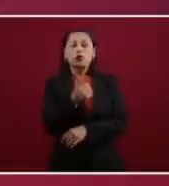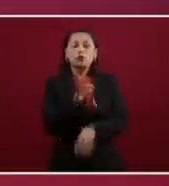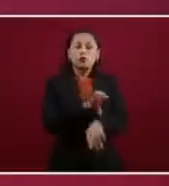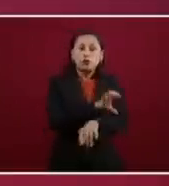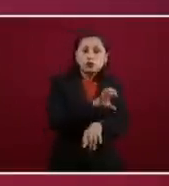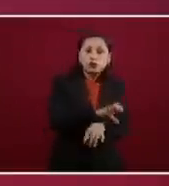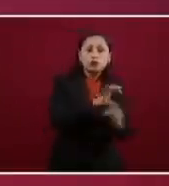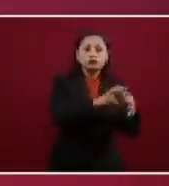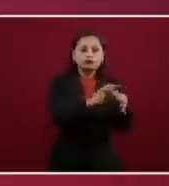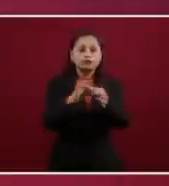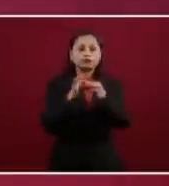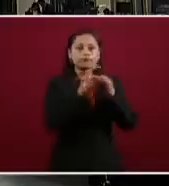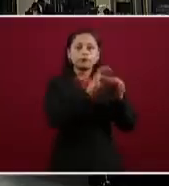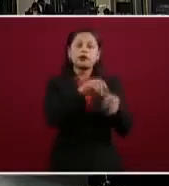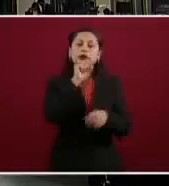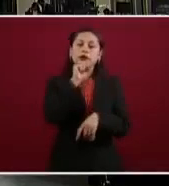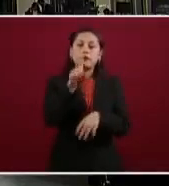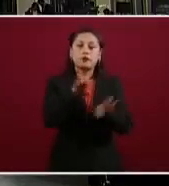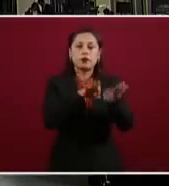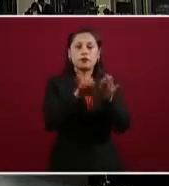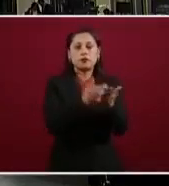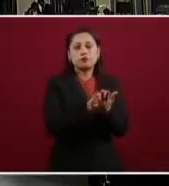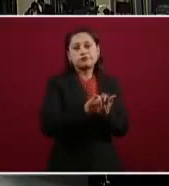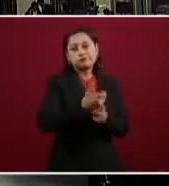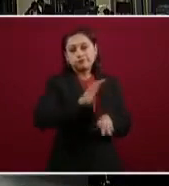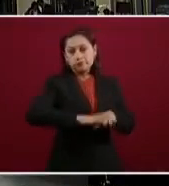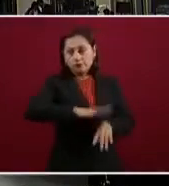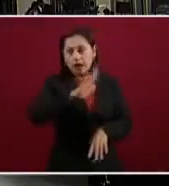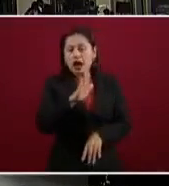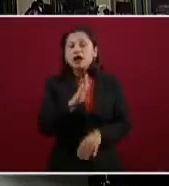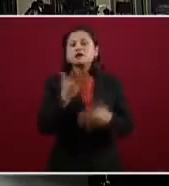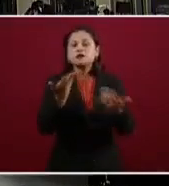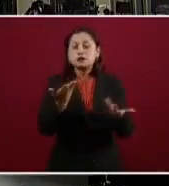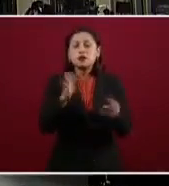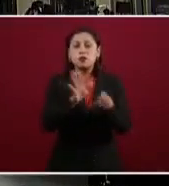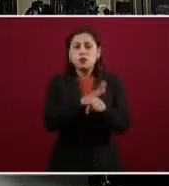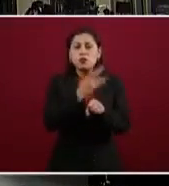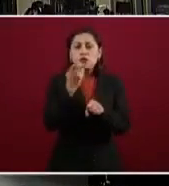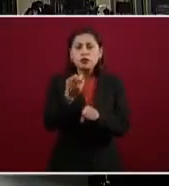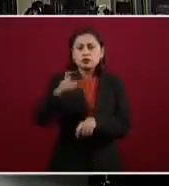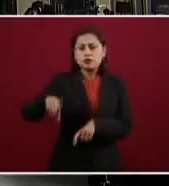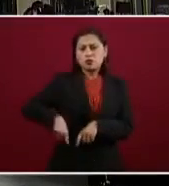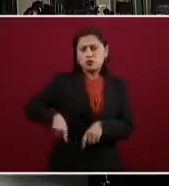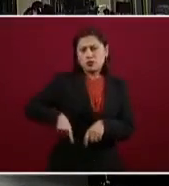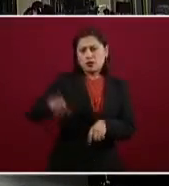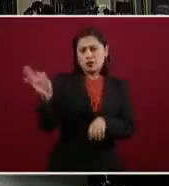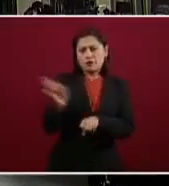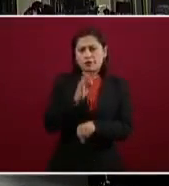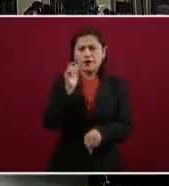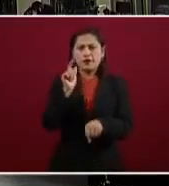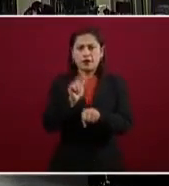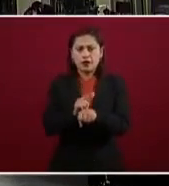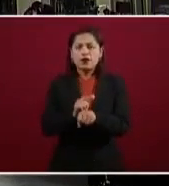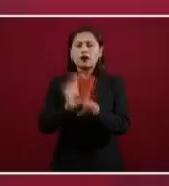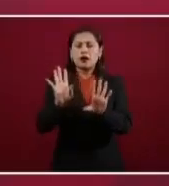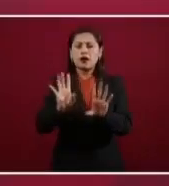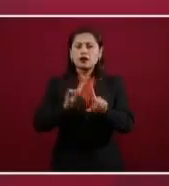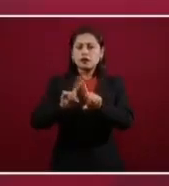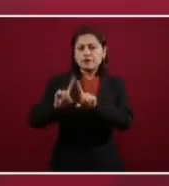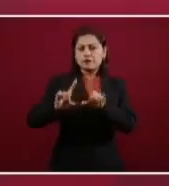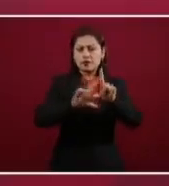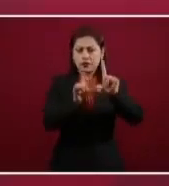y aumento del salario mínimo entonces el gobierno federal toma efectivamente estas vocaciones regionales